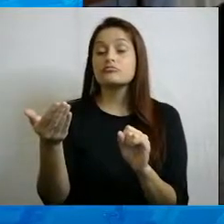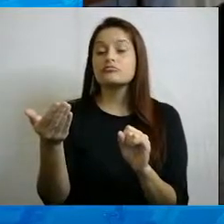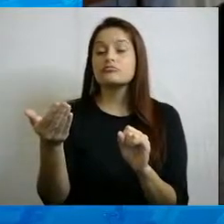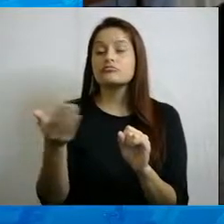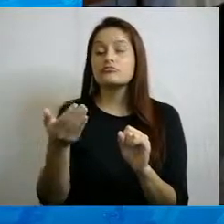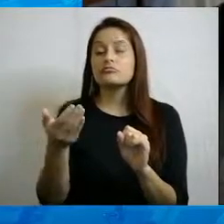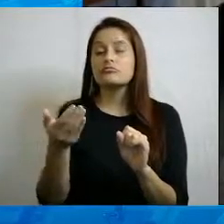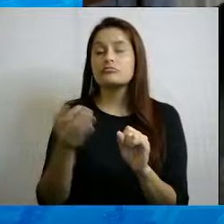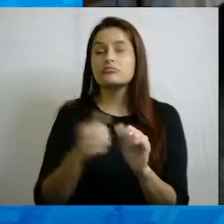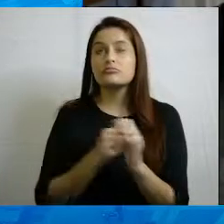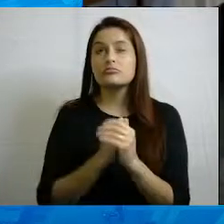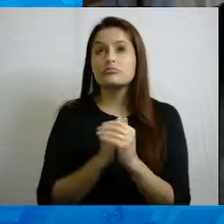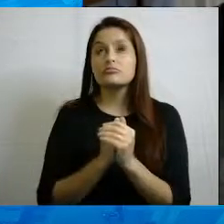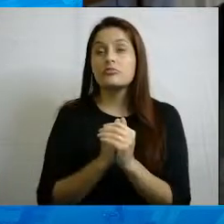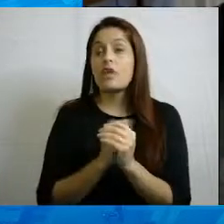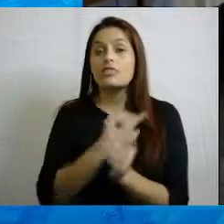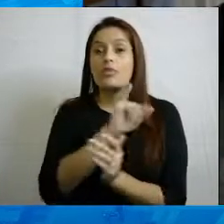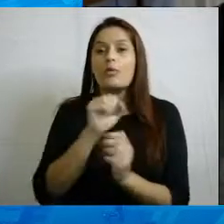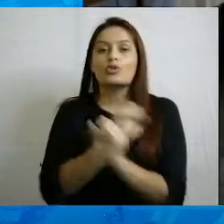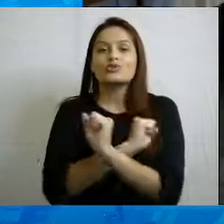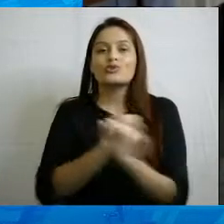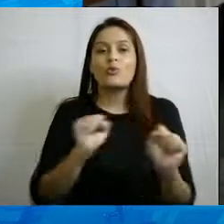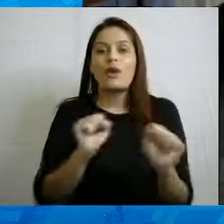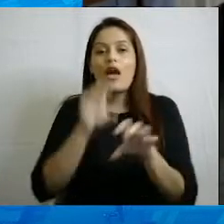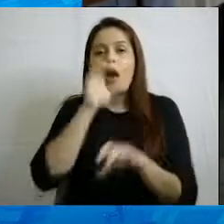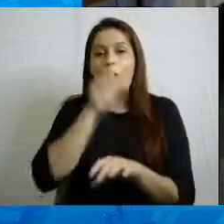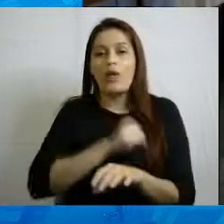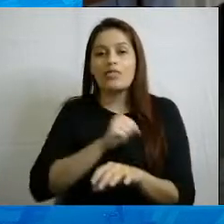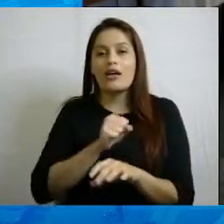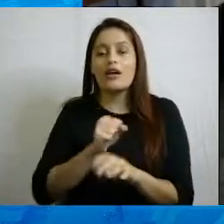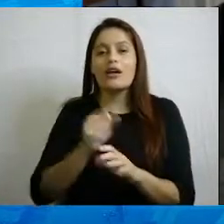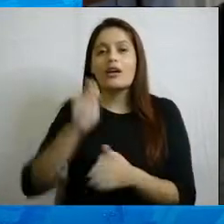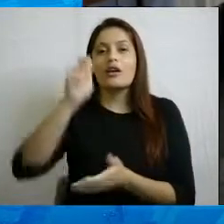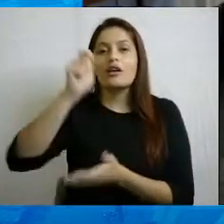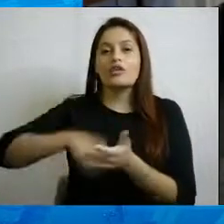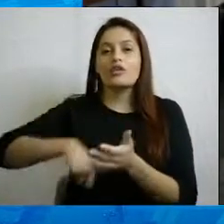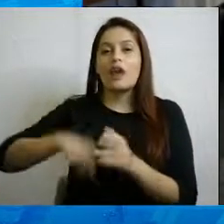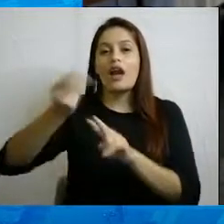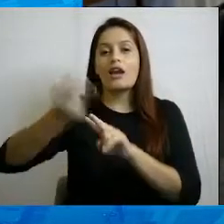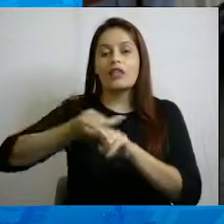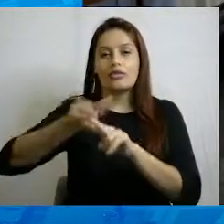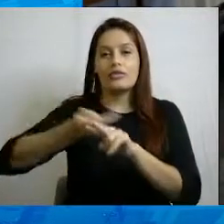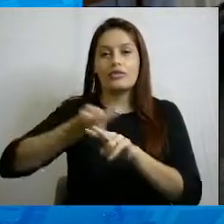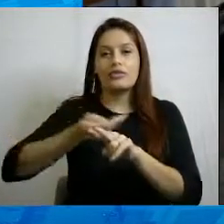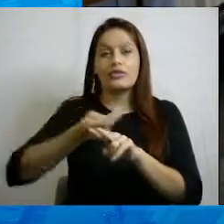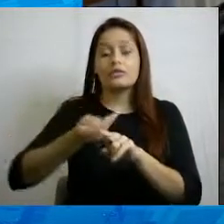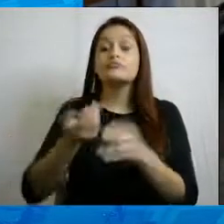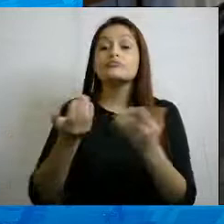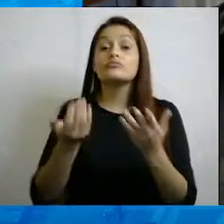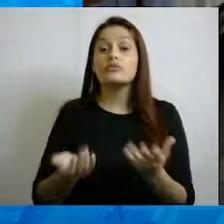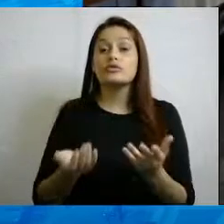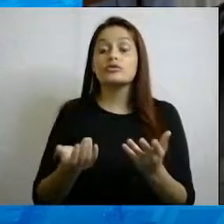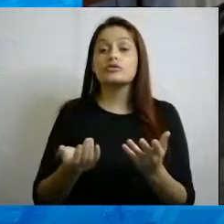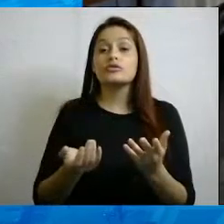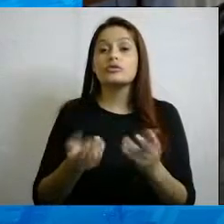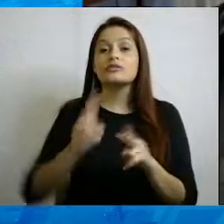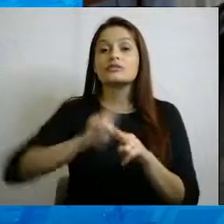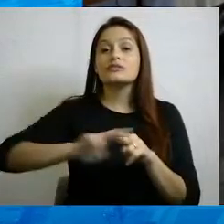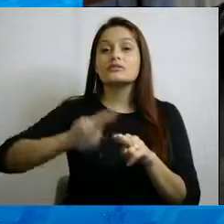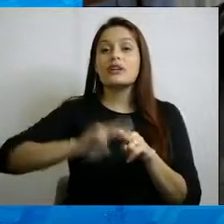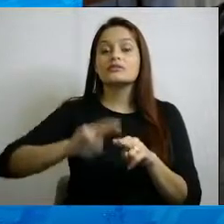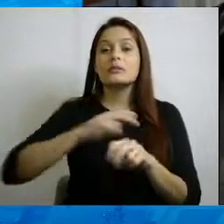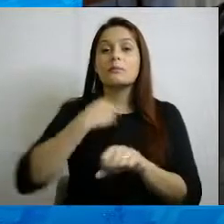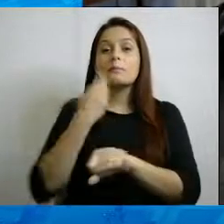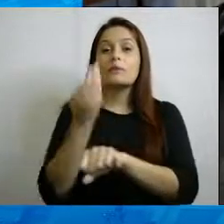pero después le fue imposible continuar con los cumplimientos del contrato de arriendo. y ante tal situación se gestionaron